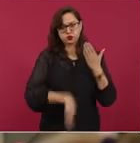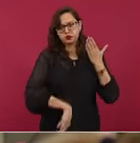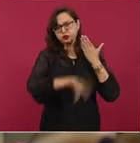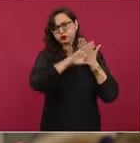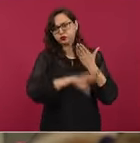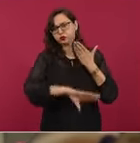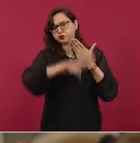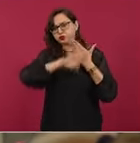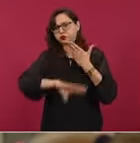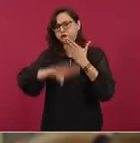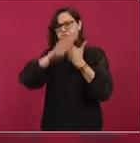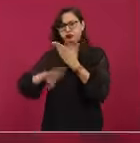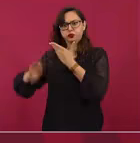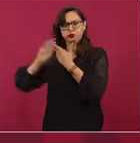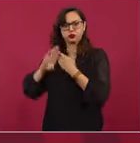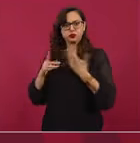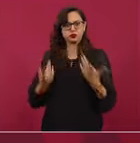Zuckerman,